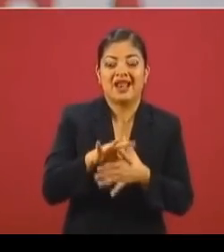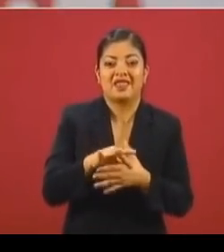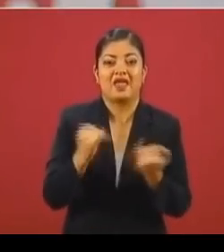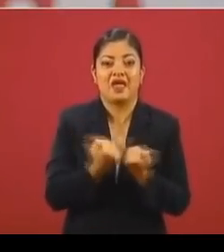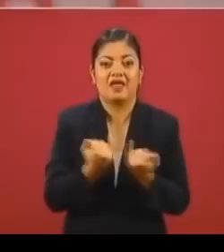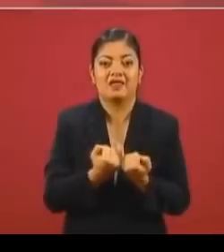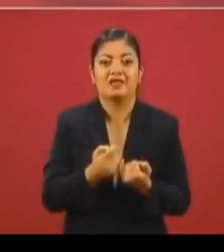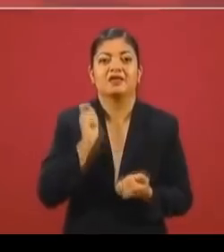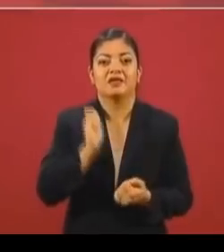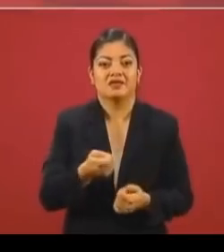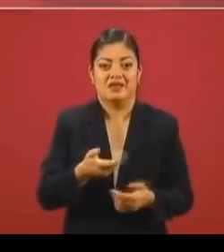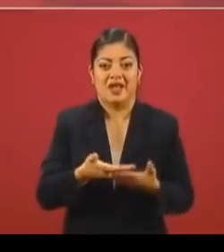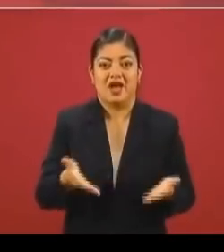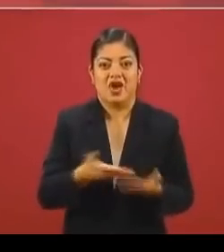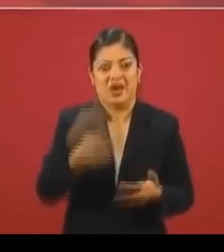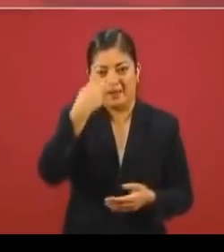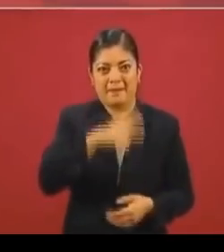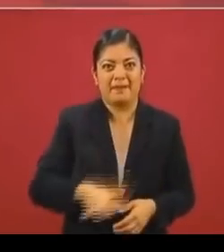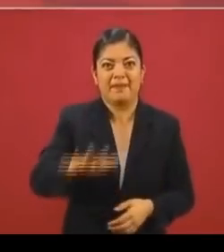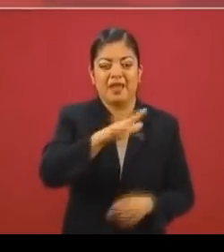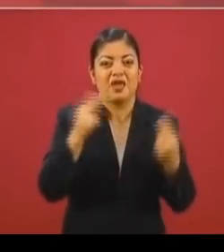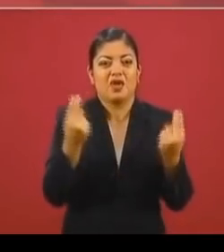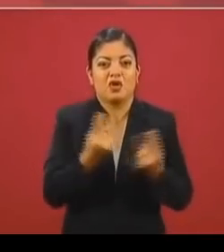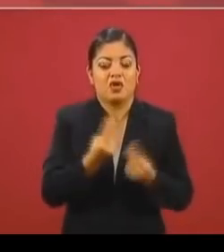con la idiosincrasia de nuestro pueblo.